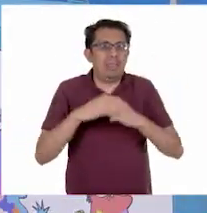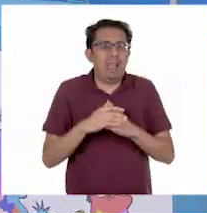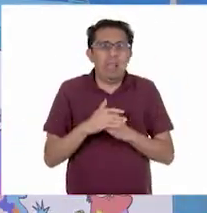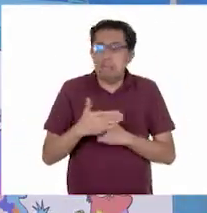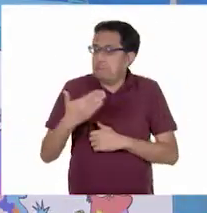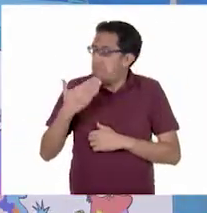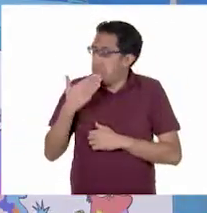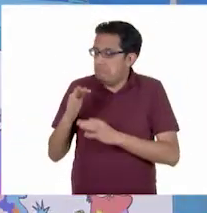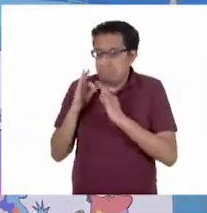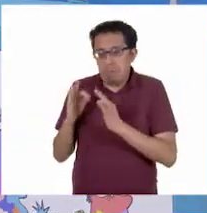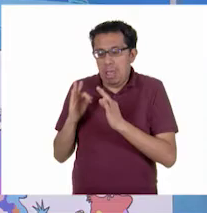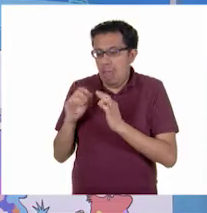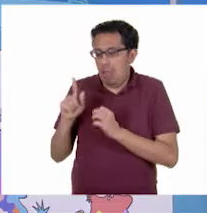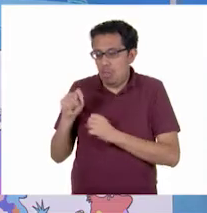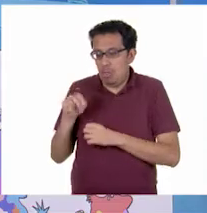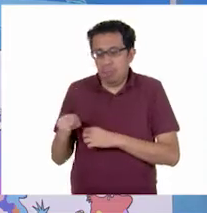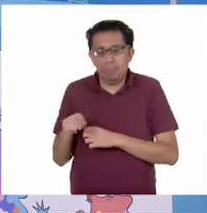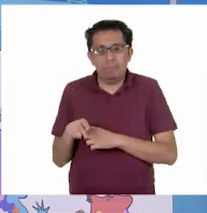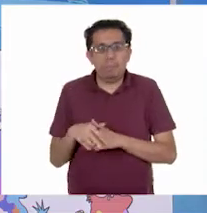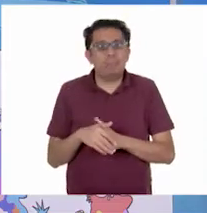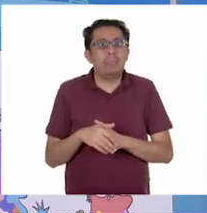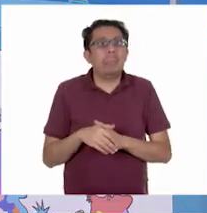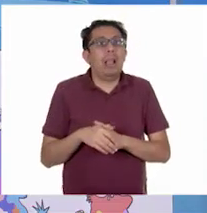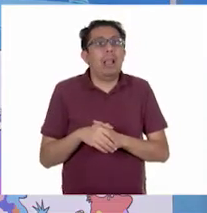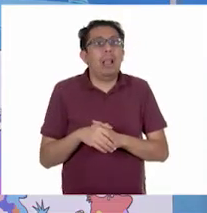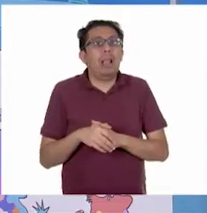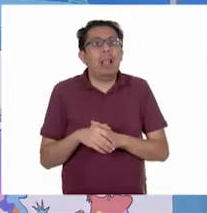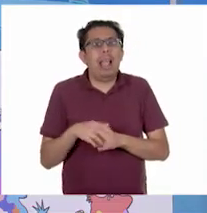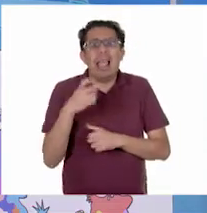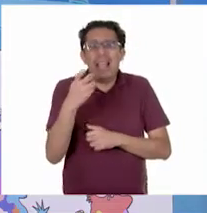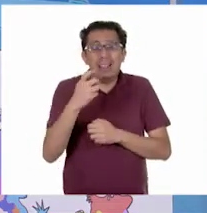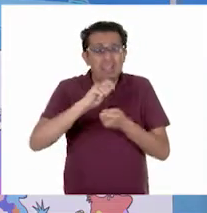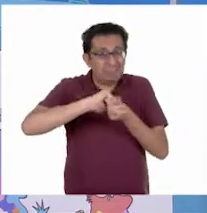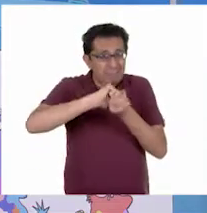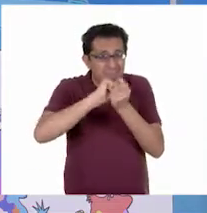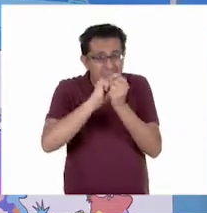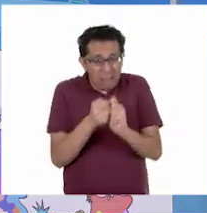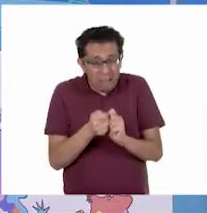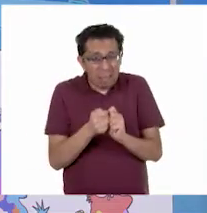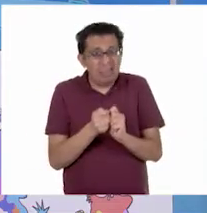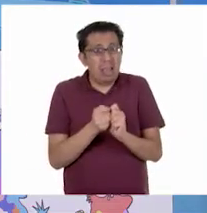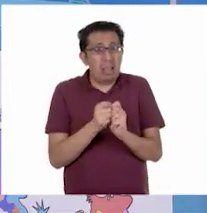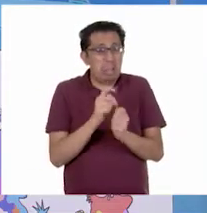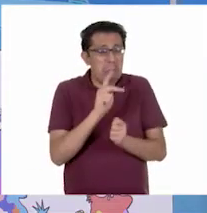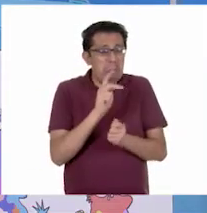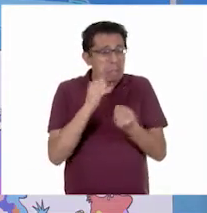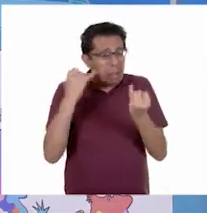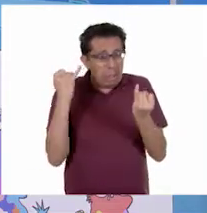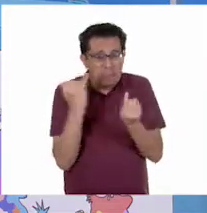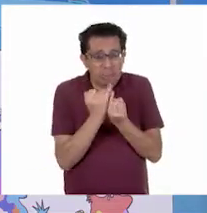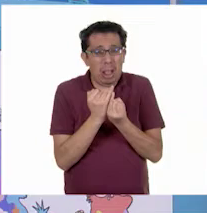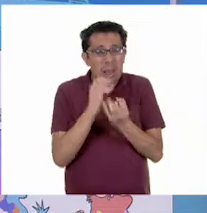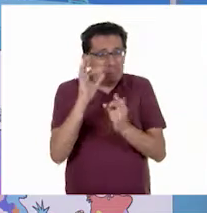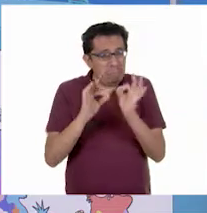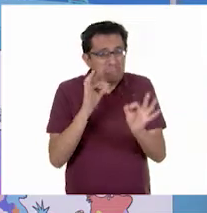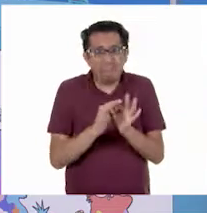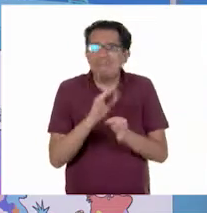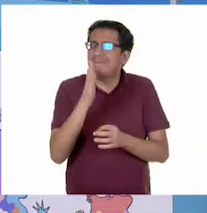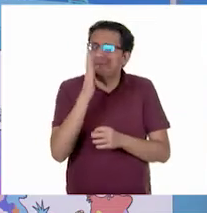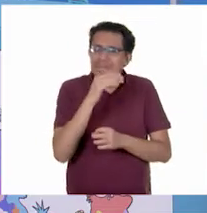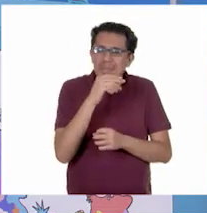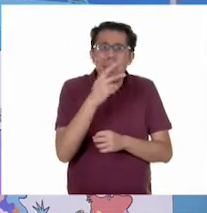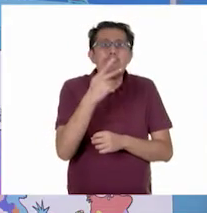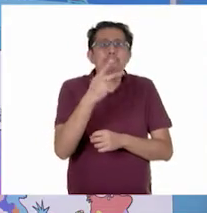Excelente, Ton. Tampoco en este caso la traducción puede ser exacta, porque una interpretación posible también podría ser, en este